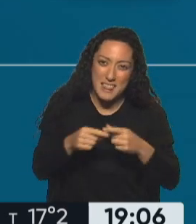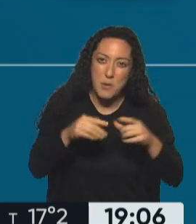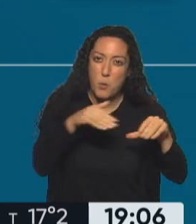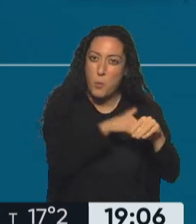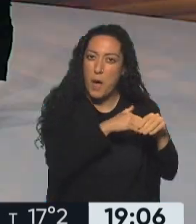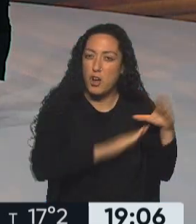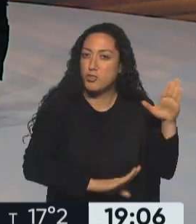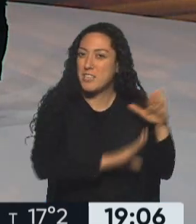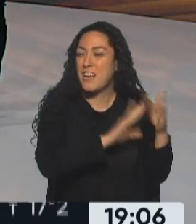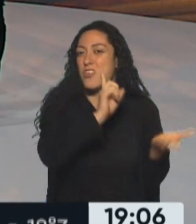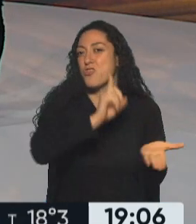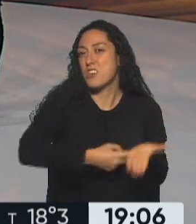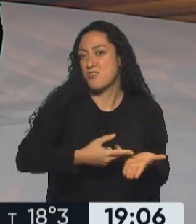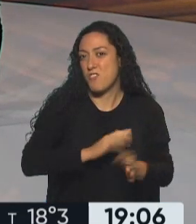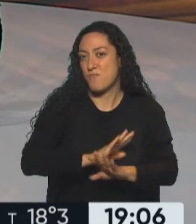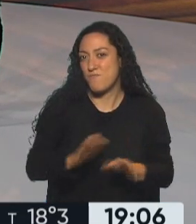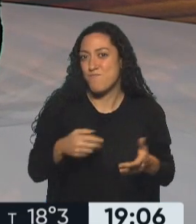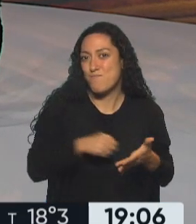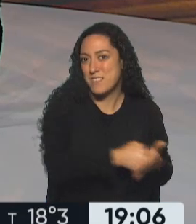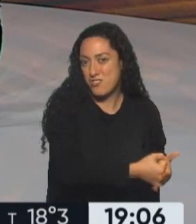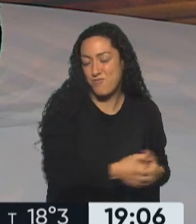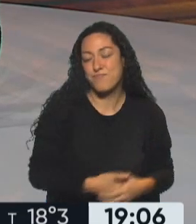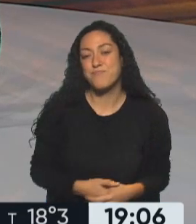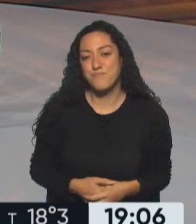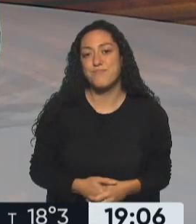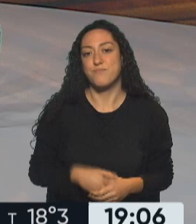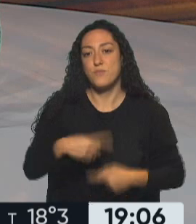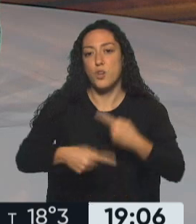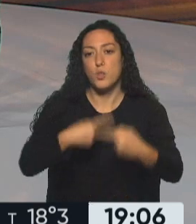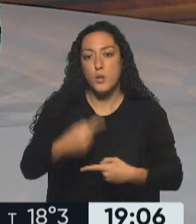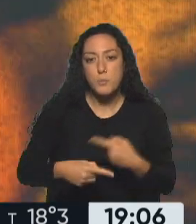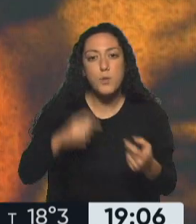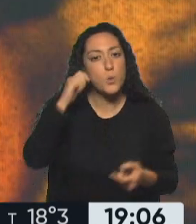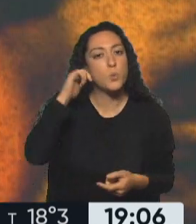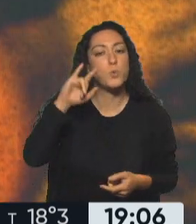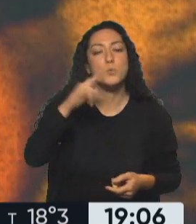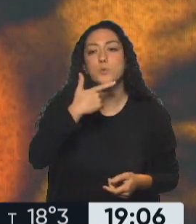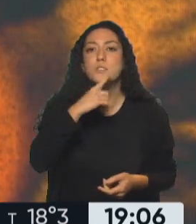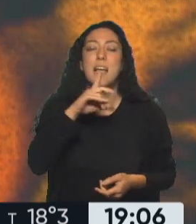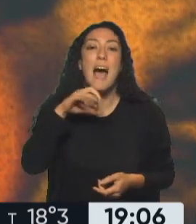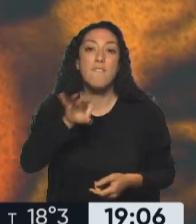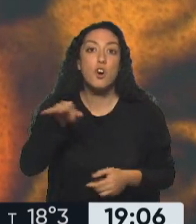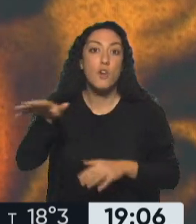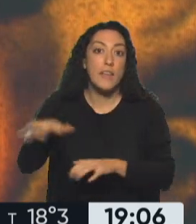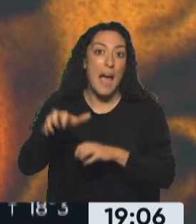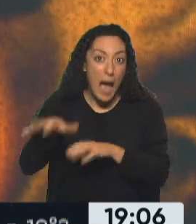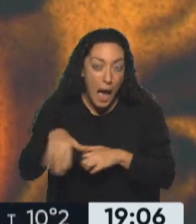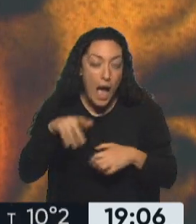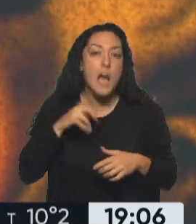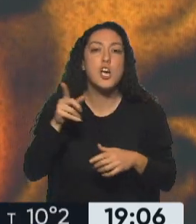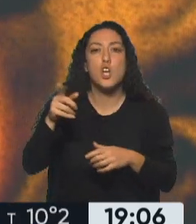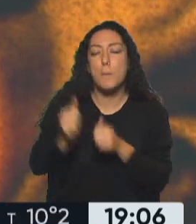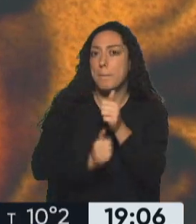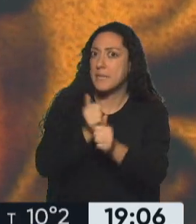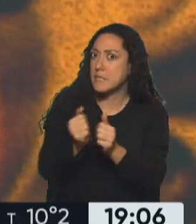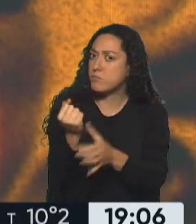tomara algún tipo de decisión. Seguimos entonces. Gustavo Grobocopatel, bueno, gran empresario agropecuario con diálogo dentro del gobierno y